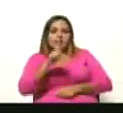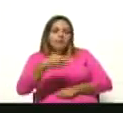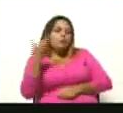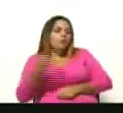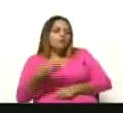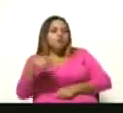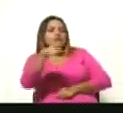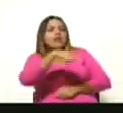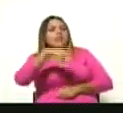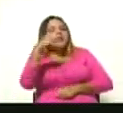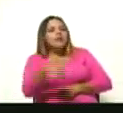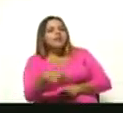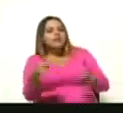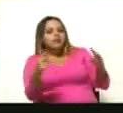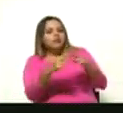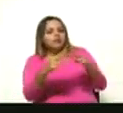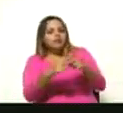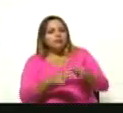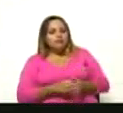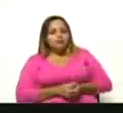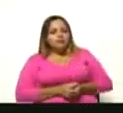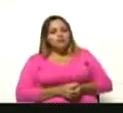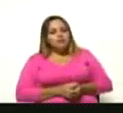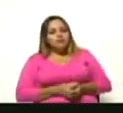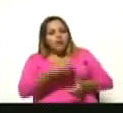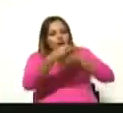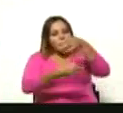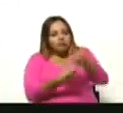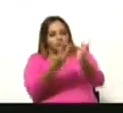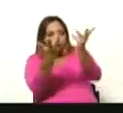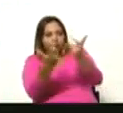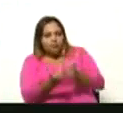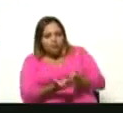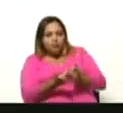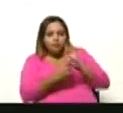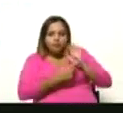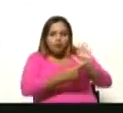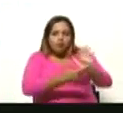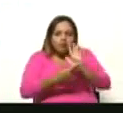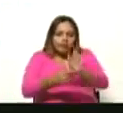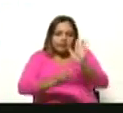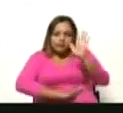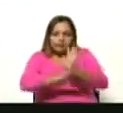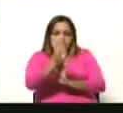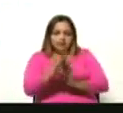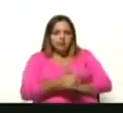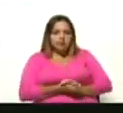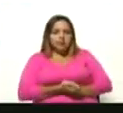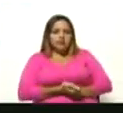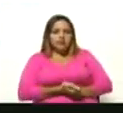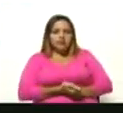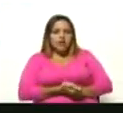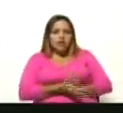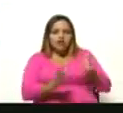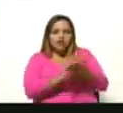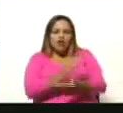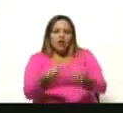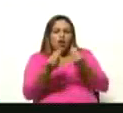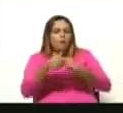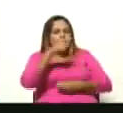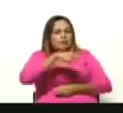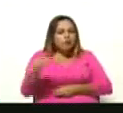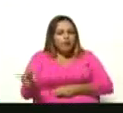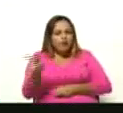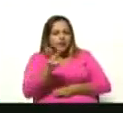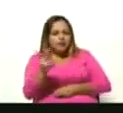ustedes conocer y tiene que, y habla a través de estos números donde mostramos crecimiento, tiene que ver cómo la percepción del ciudadano